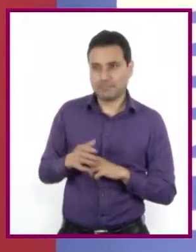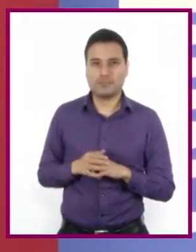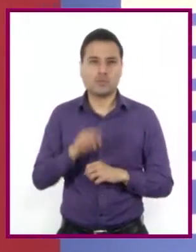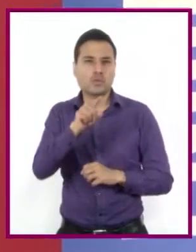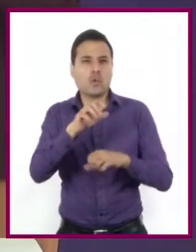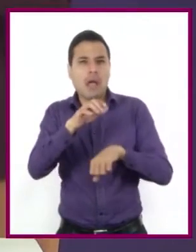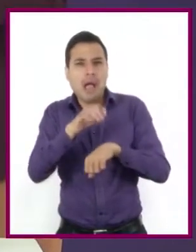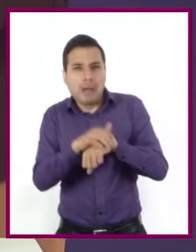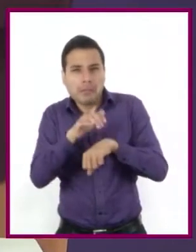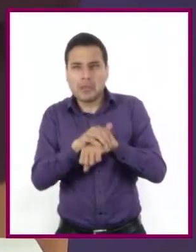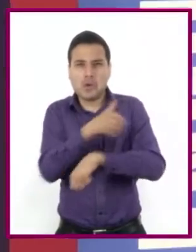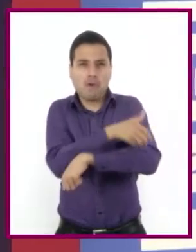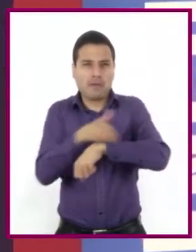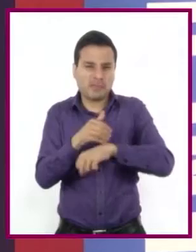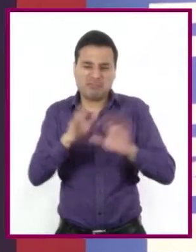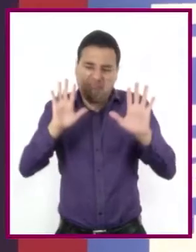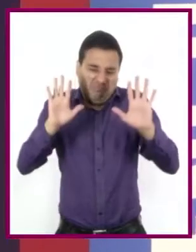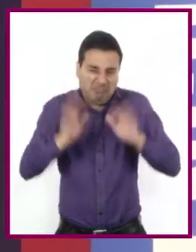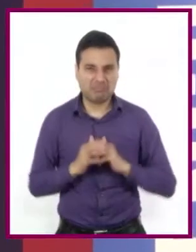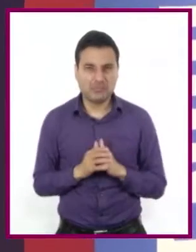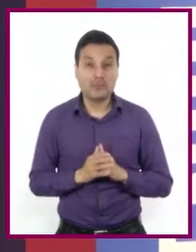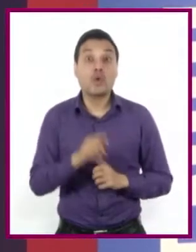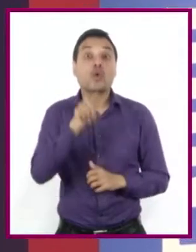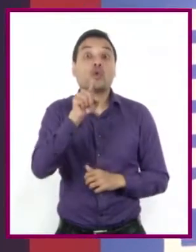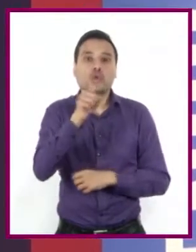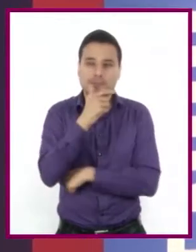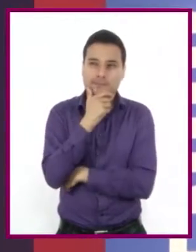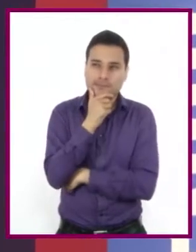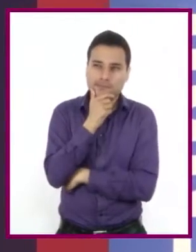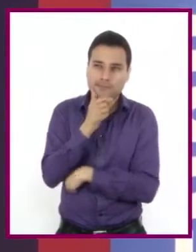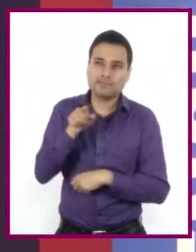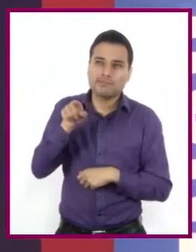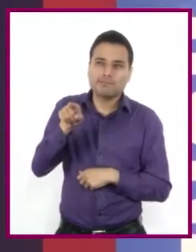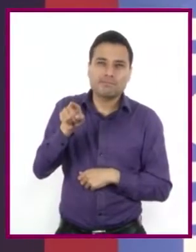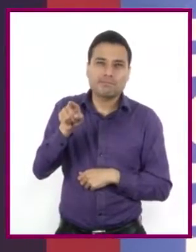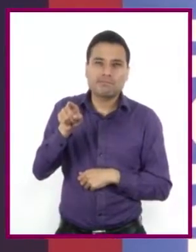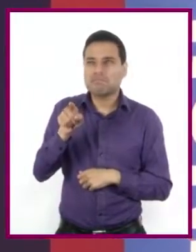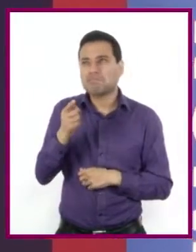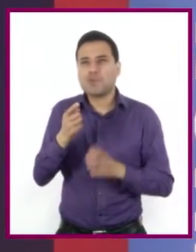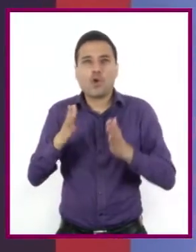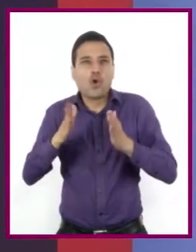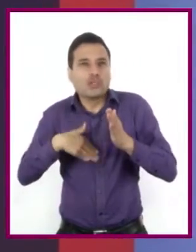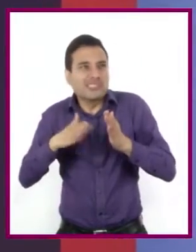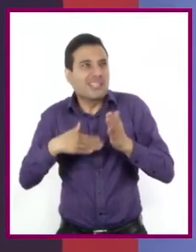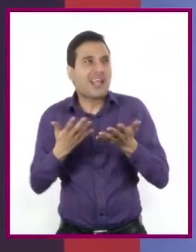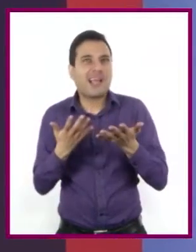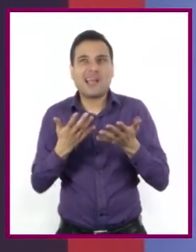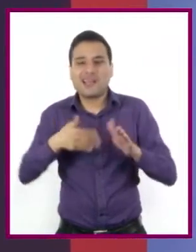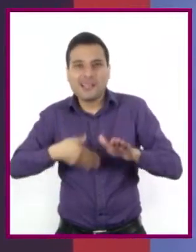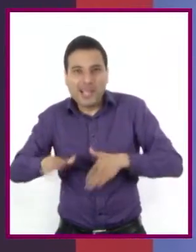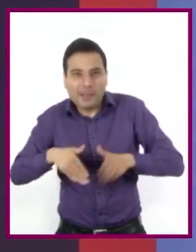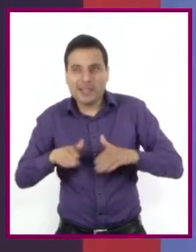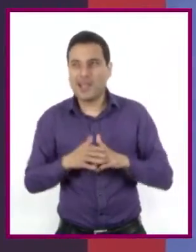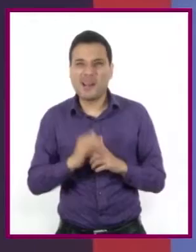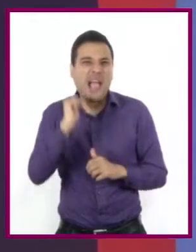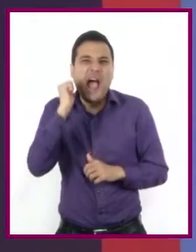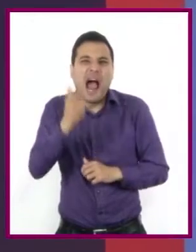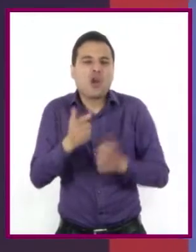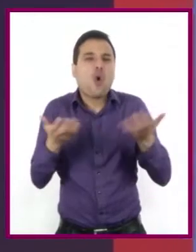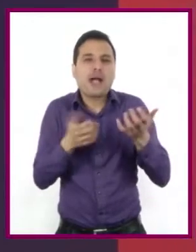Ahora, imagínenla realizando una actividad habitual. Algo que a esa persona le guste